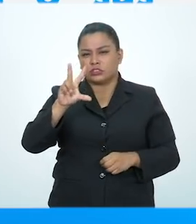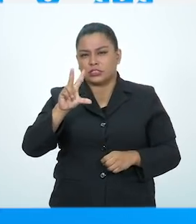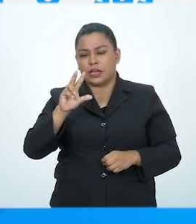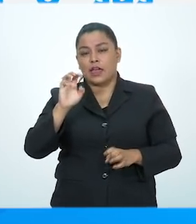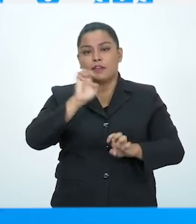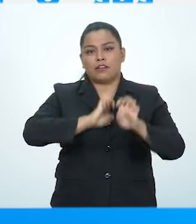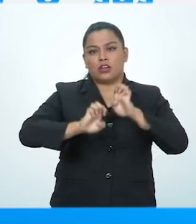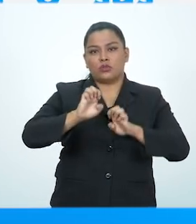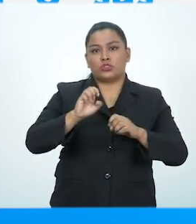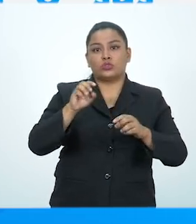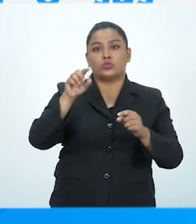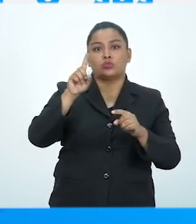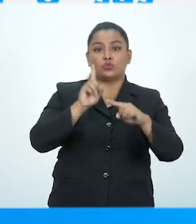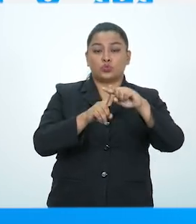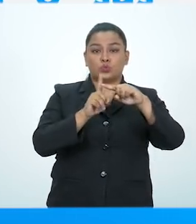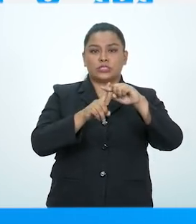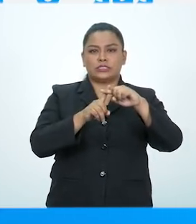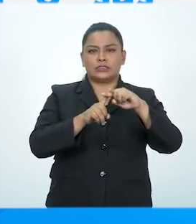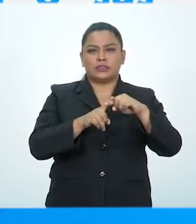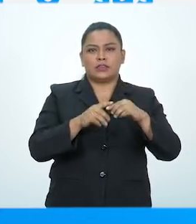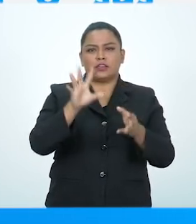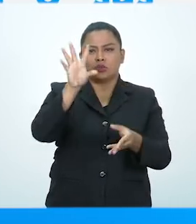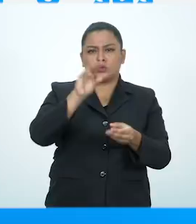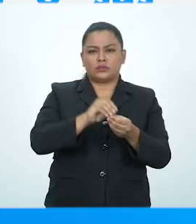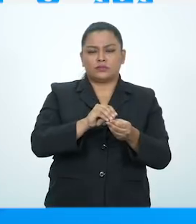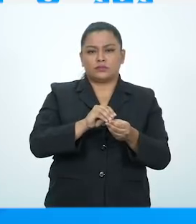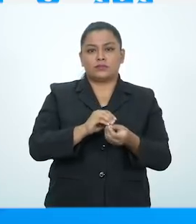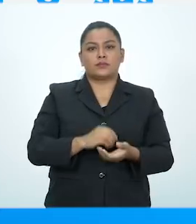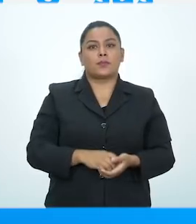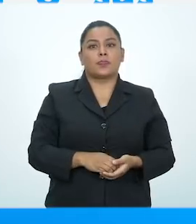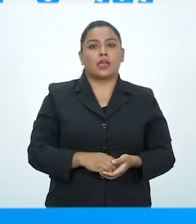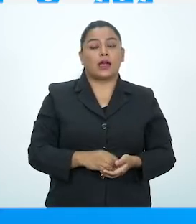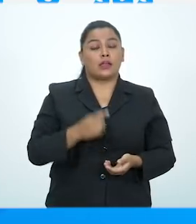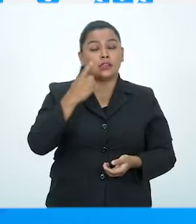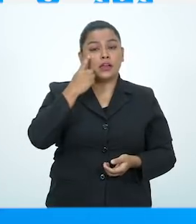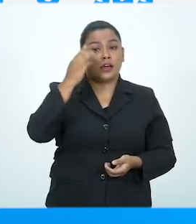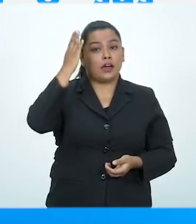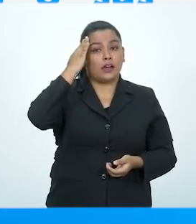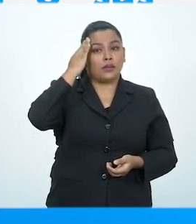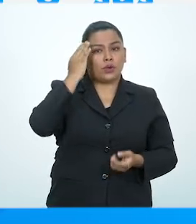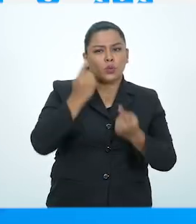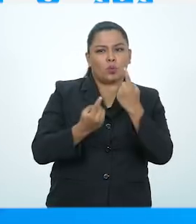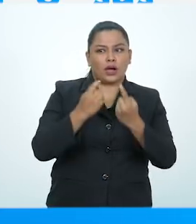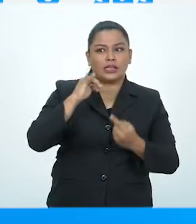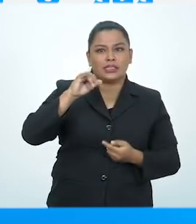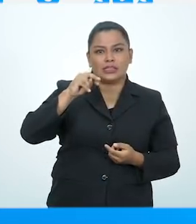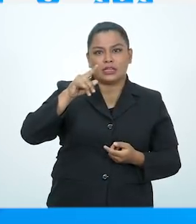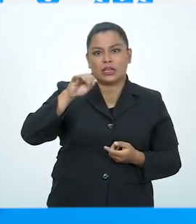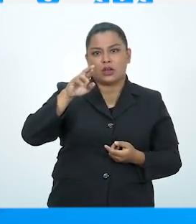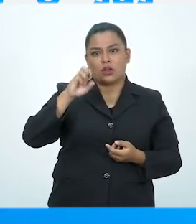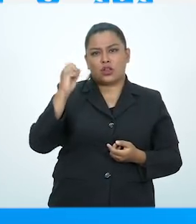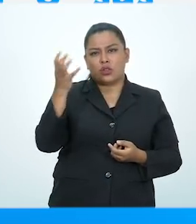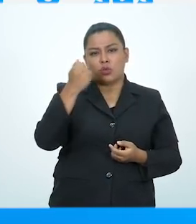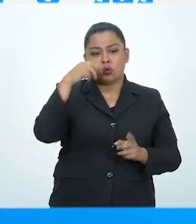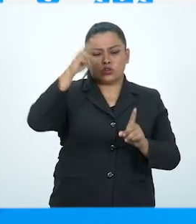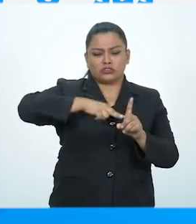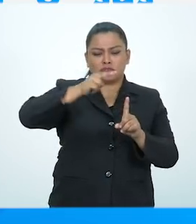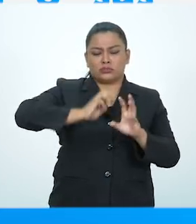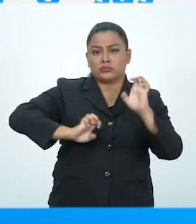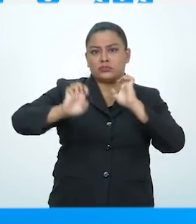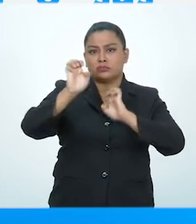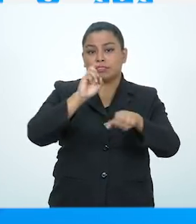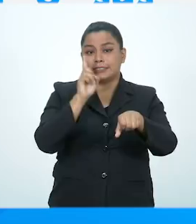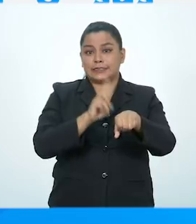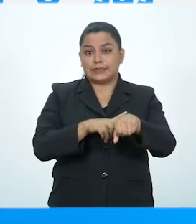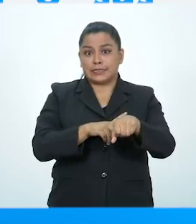7.3, evaluación sumativa, dice que una vez dados a conocer los indicadores de logro, los criterios de